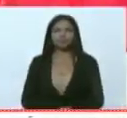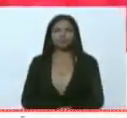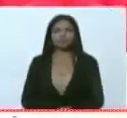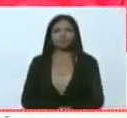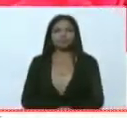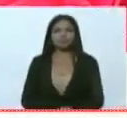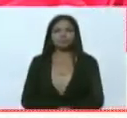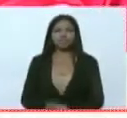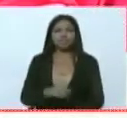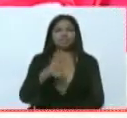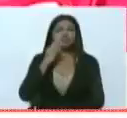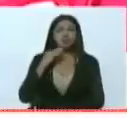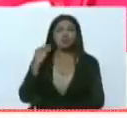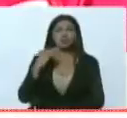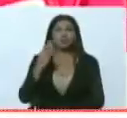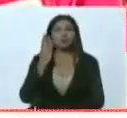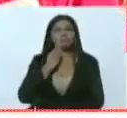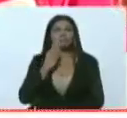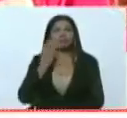Una juventud ya experimentada.